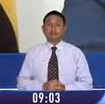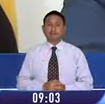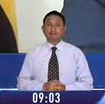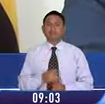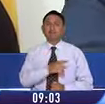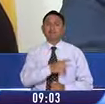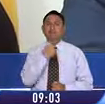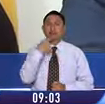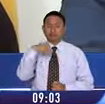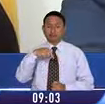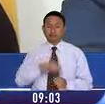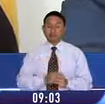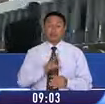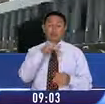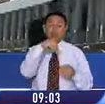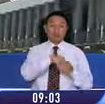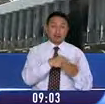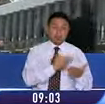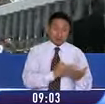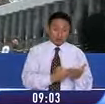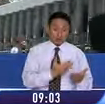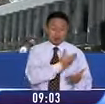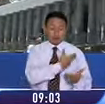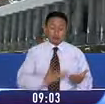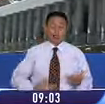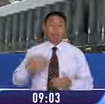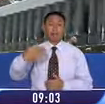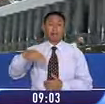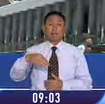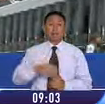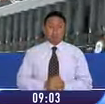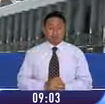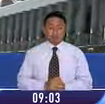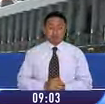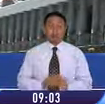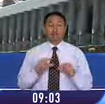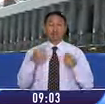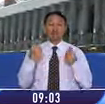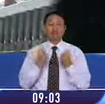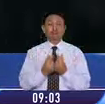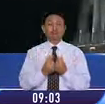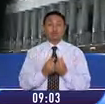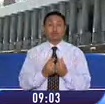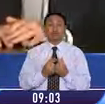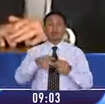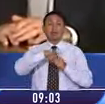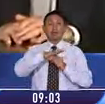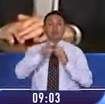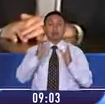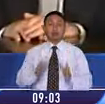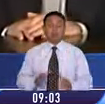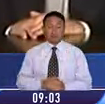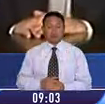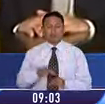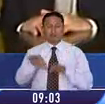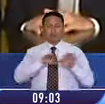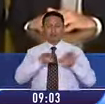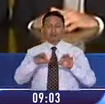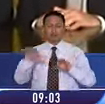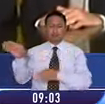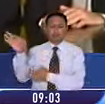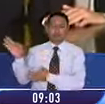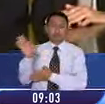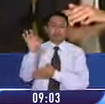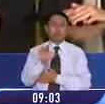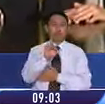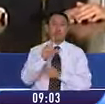fue parte de las reuniones que mantuvo el presidente este miércoles con su gabinete y el cuerpo diplomático. Expresó que los representantes de